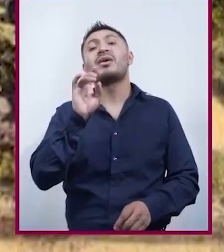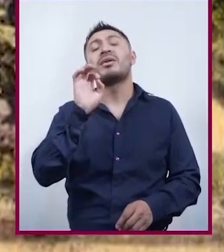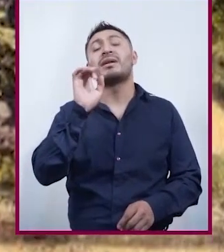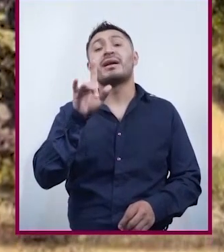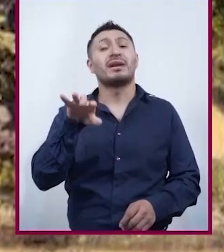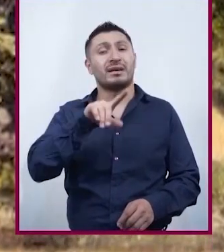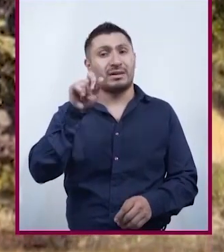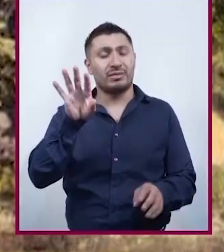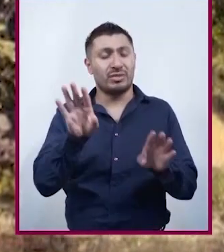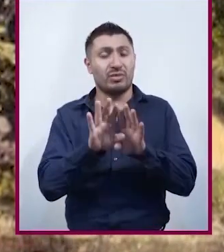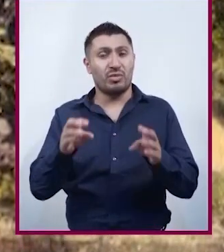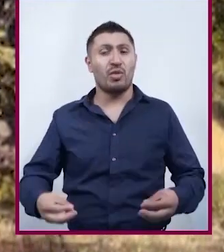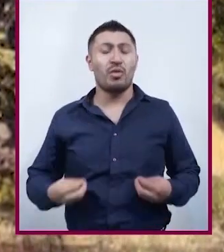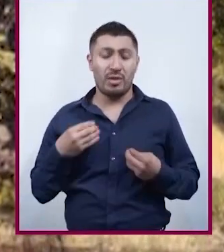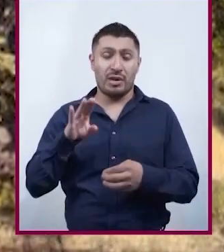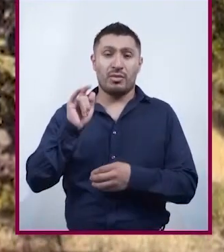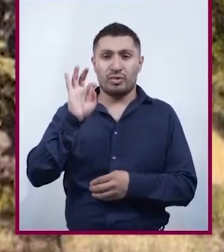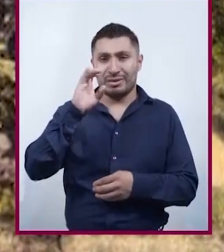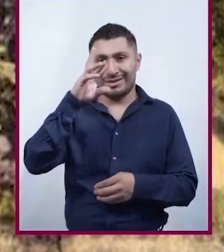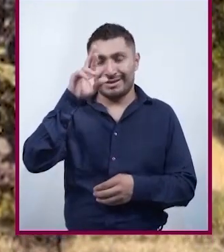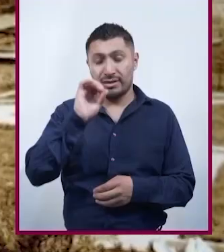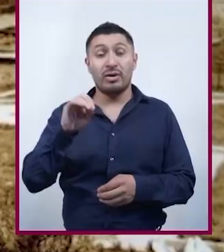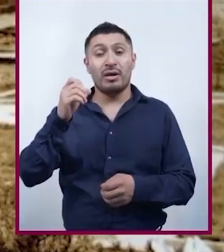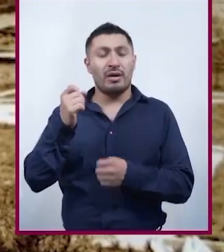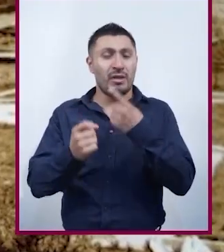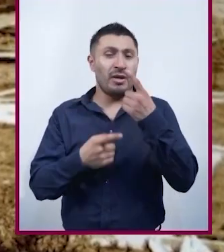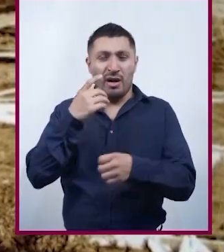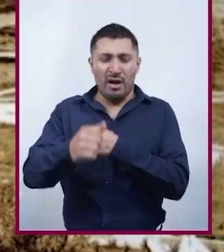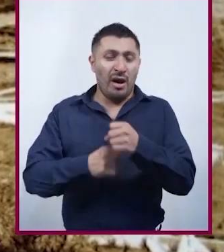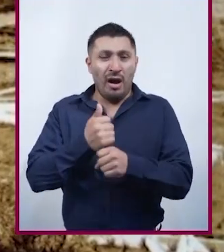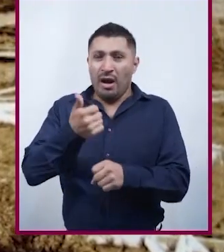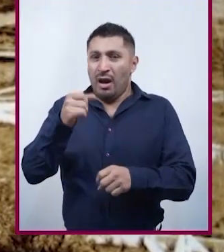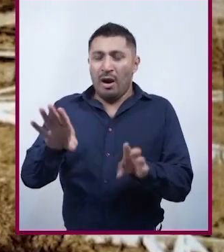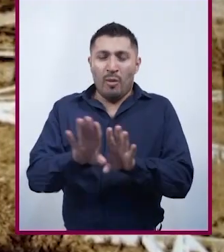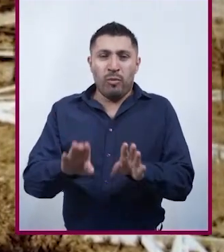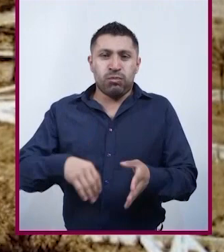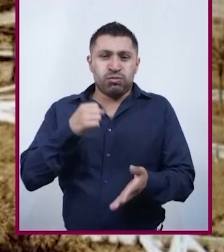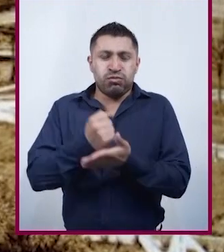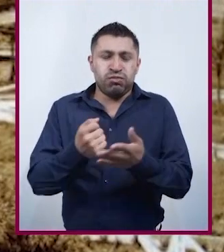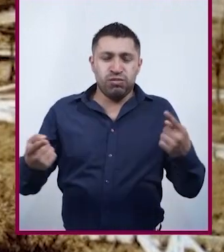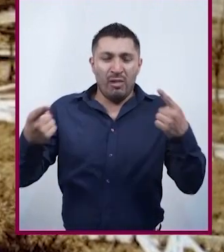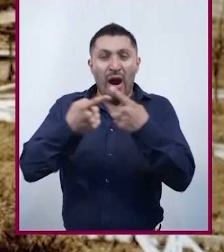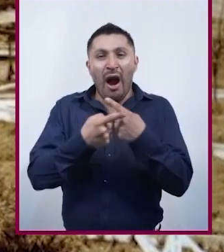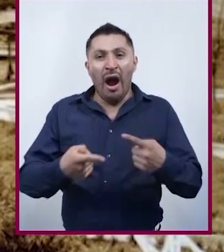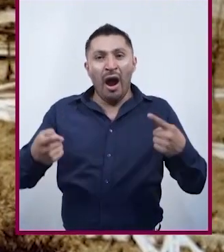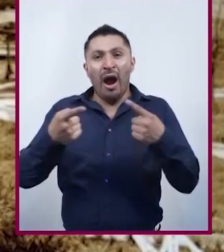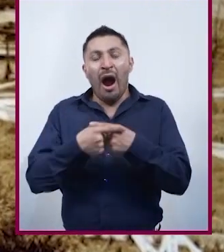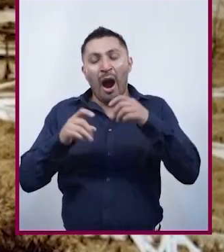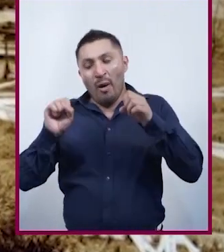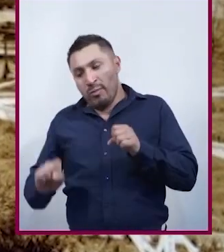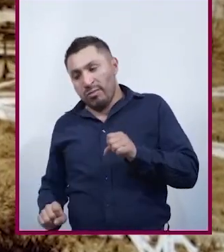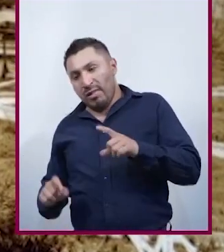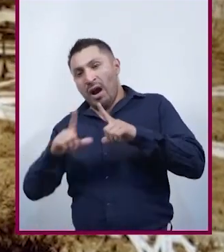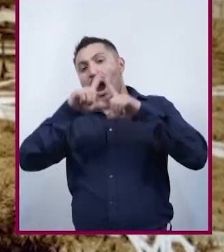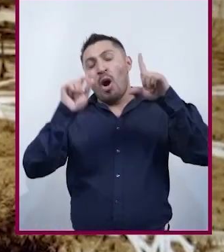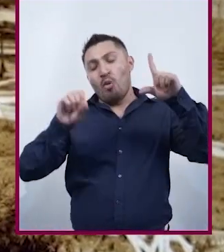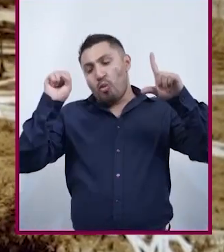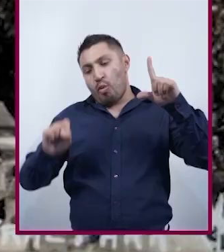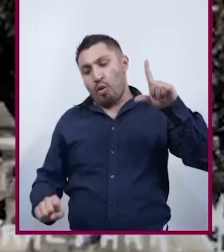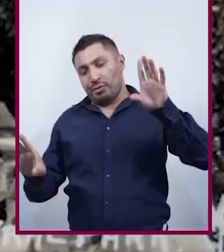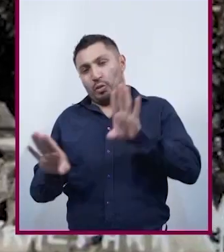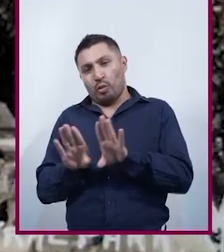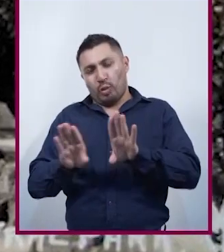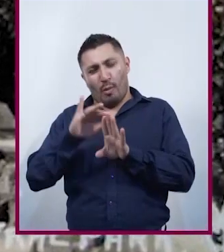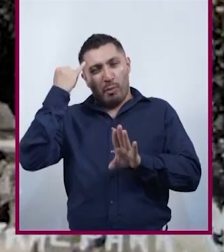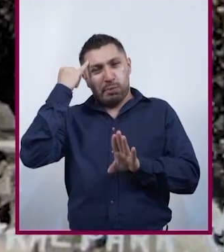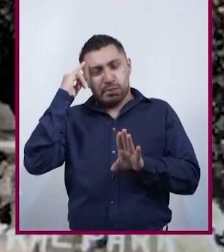la vida como boticario. Así, los primeros años de Vasconcelos estuvieron marcados por los contrastes entre el sur de